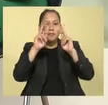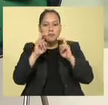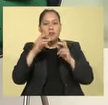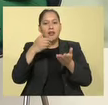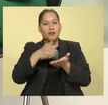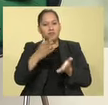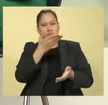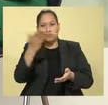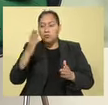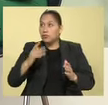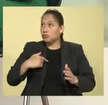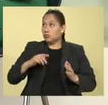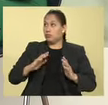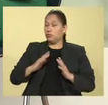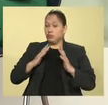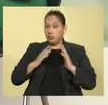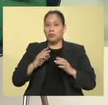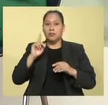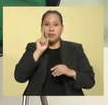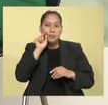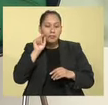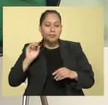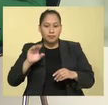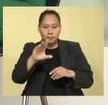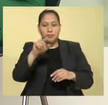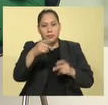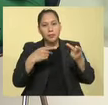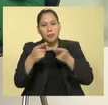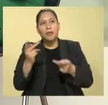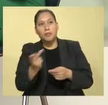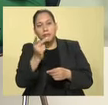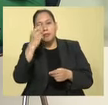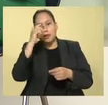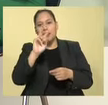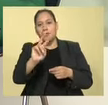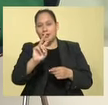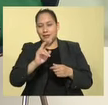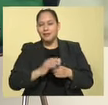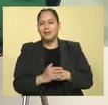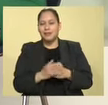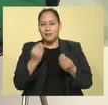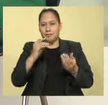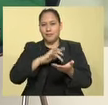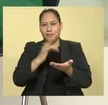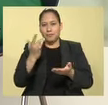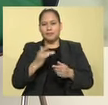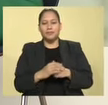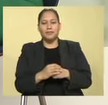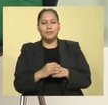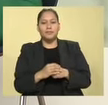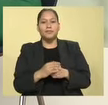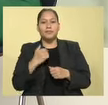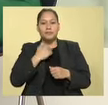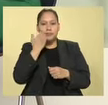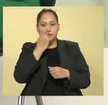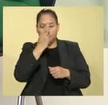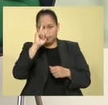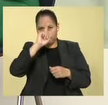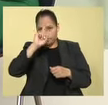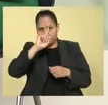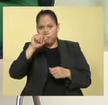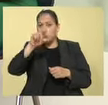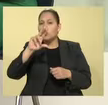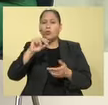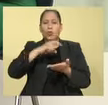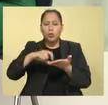despido injustificado vamos a tener una cápsula maana y que preparen ya sus preguntas para el viernes También Muchísimas gracias Y bueno pues yo les quiero recomendar que no